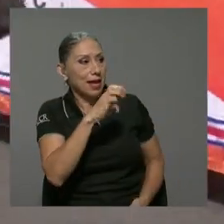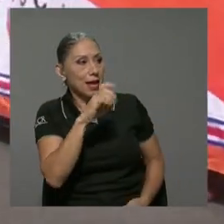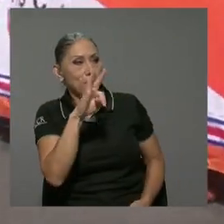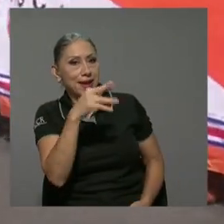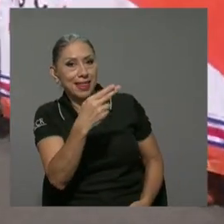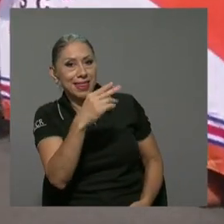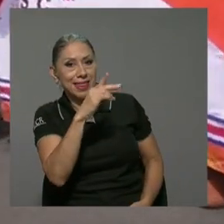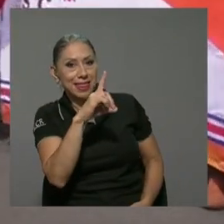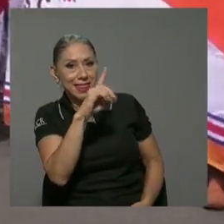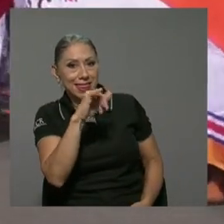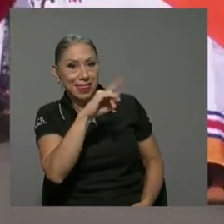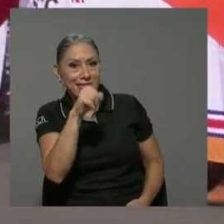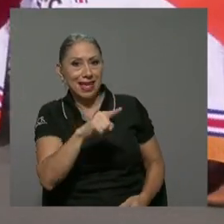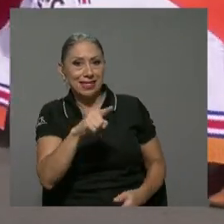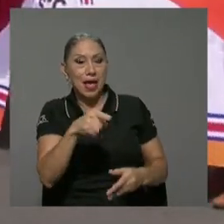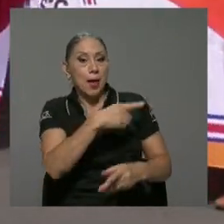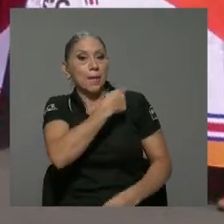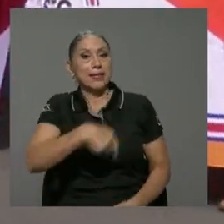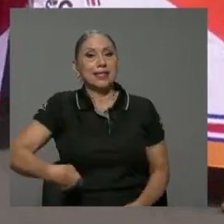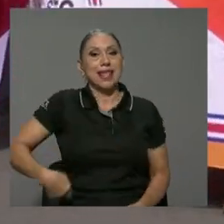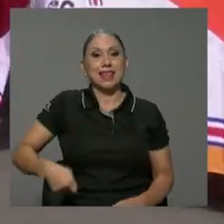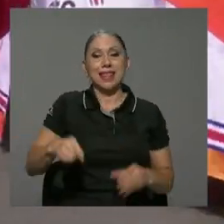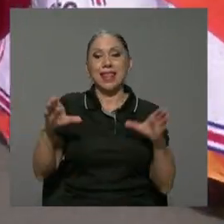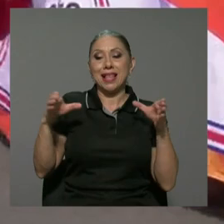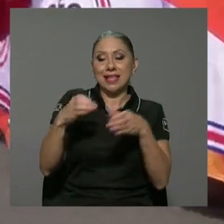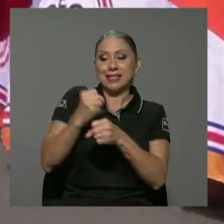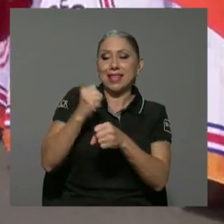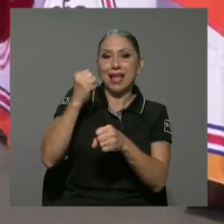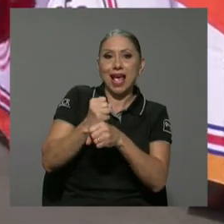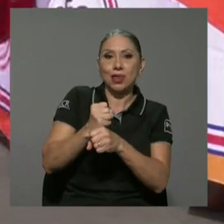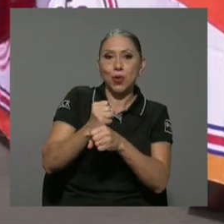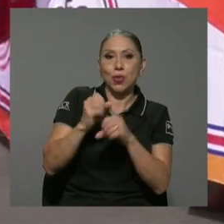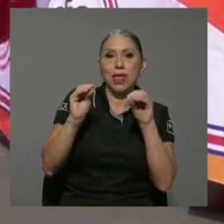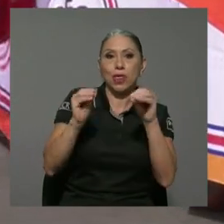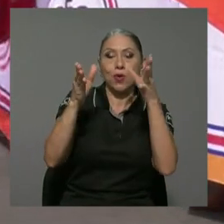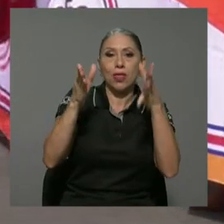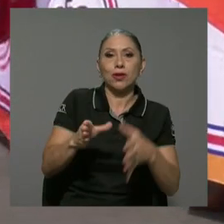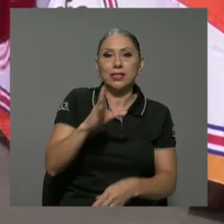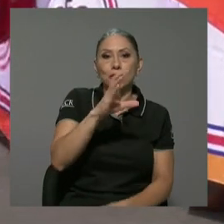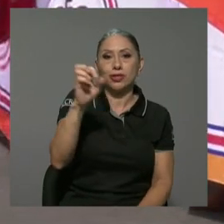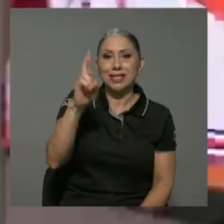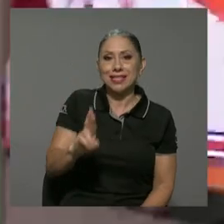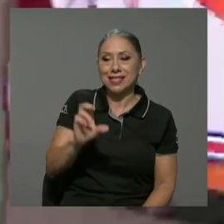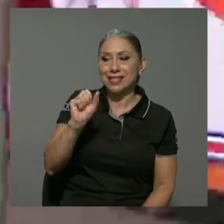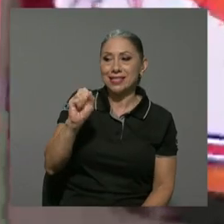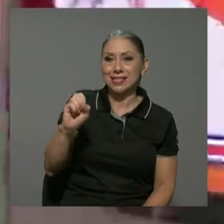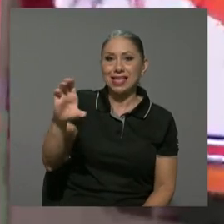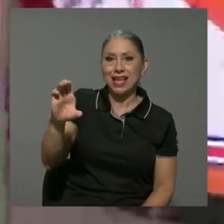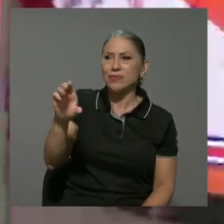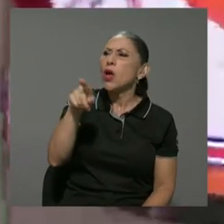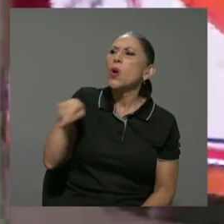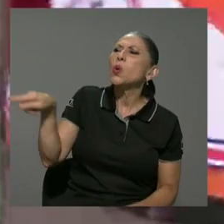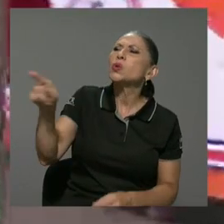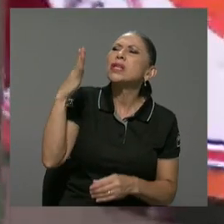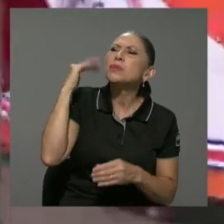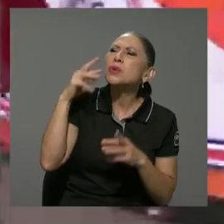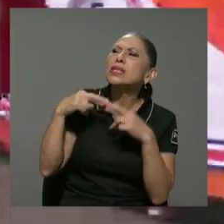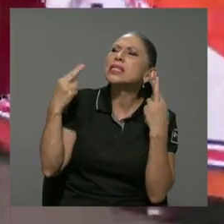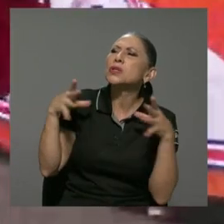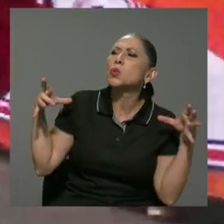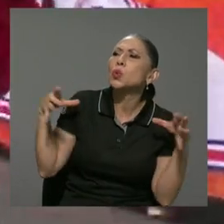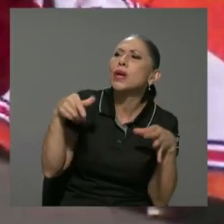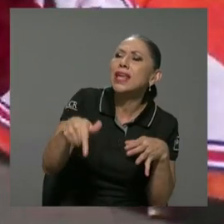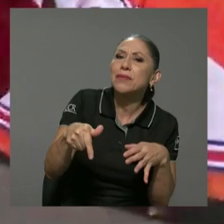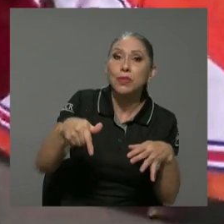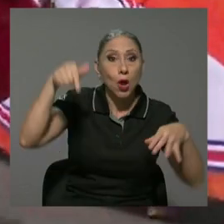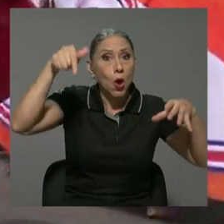el Sindicato de Educadores Costarricenses. Don Gilbert, ¿qué les convoca hoy en esta Gran Marcha Nacional? Bueno, hoy nos convoca un gran sentimiento, en